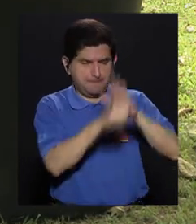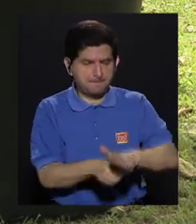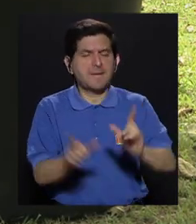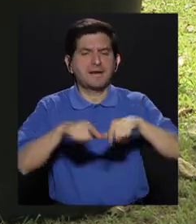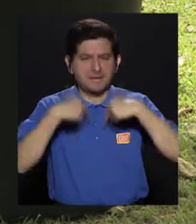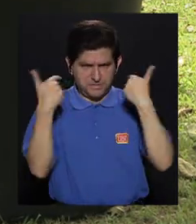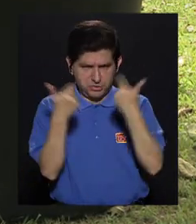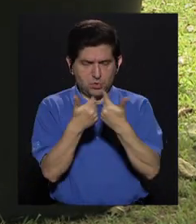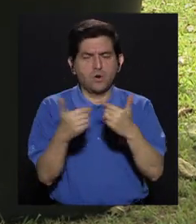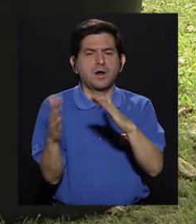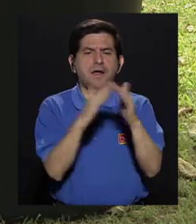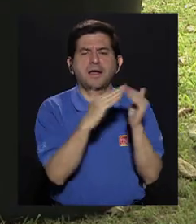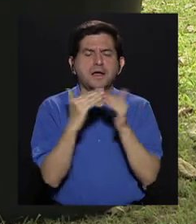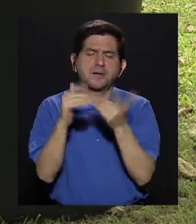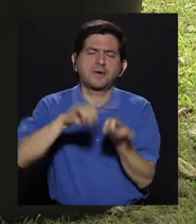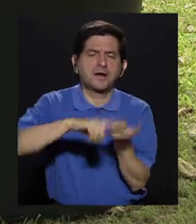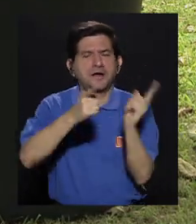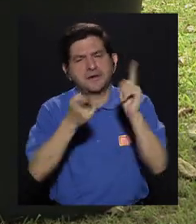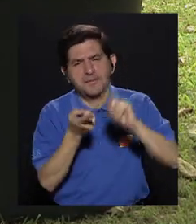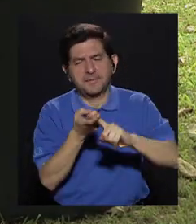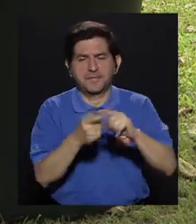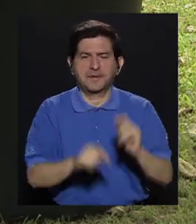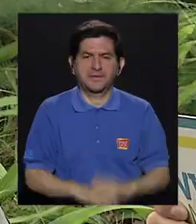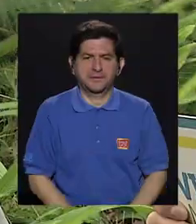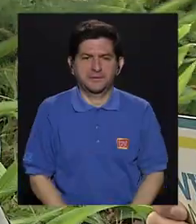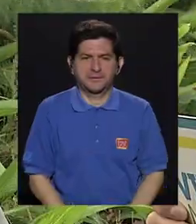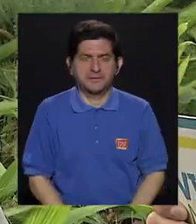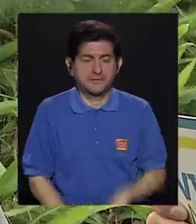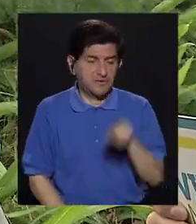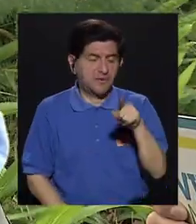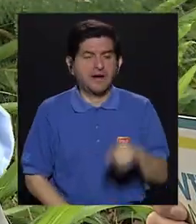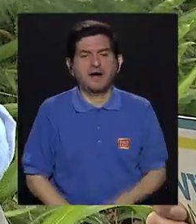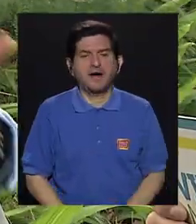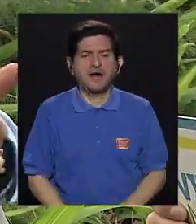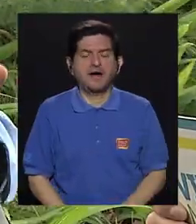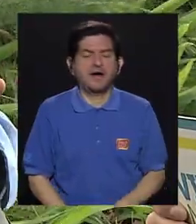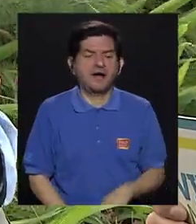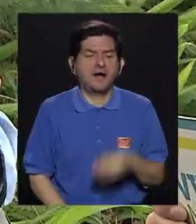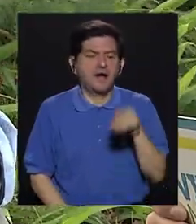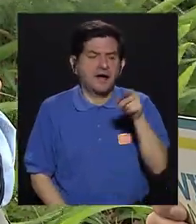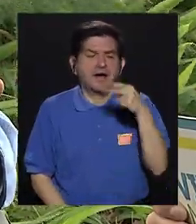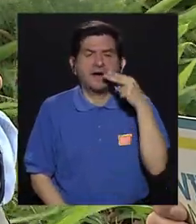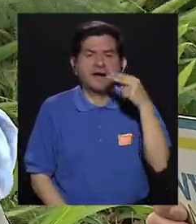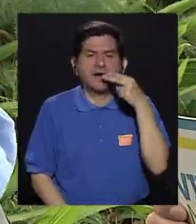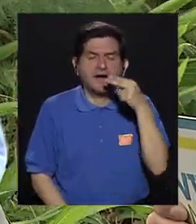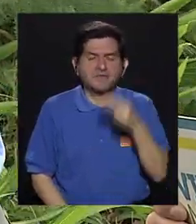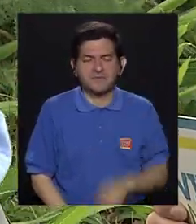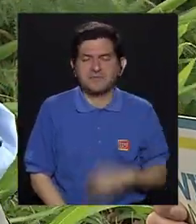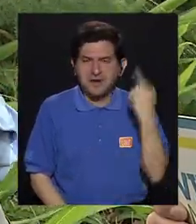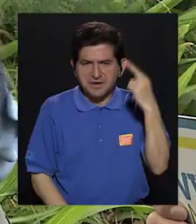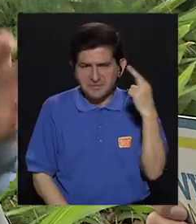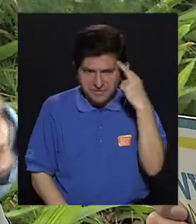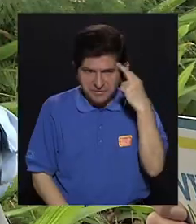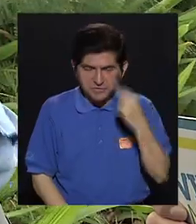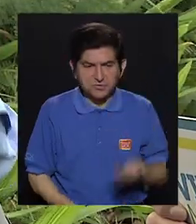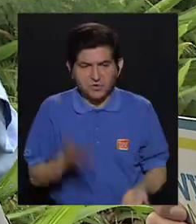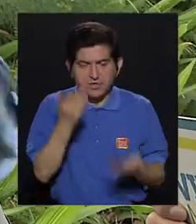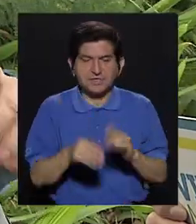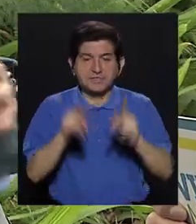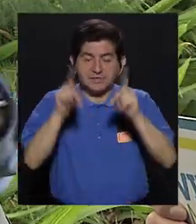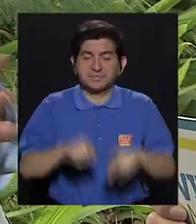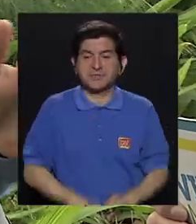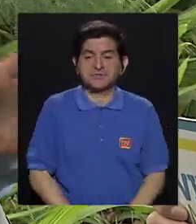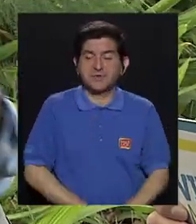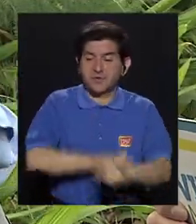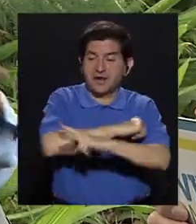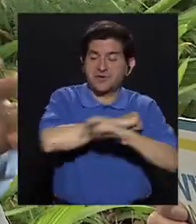una presión de grupo, del barrio, de los amigos, que les lleva a probar el cigarrillo. Alguien que le robó un